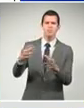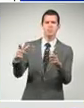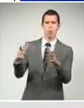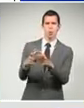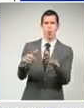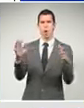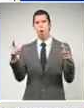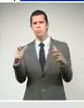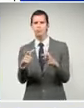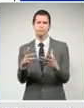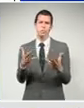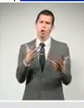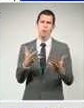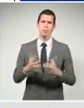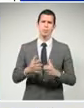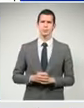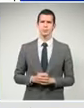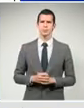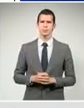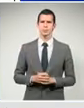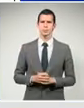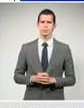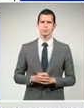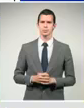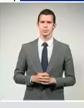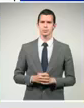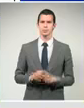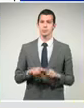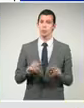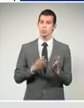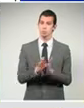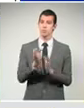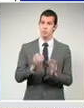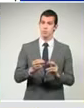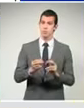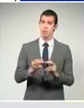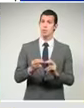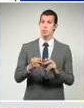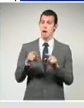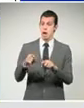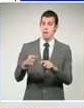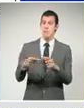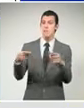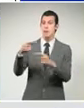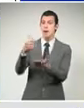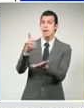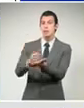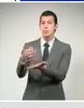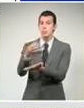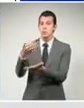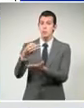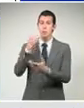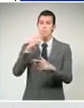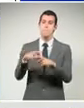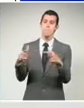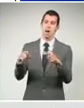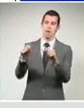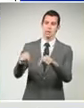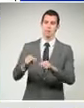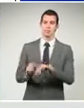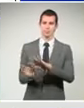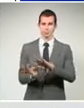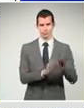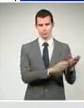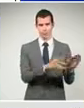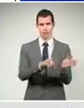más elevada en este territorio. Y Santiago de Cuba, que es la tercera provincia de mayor tasa